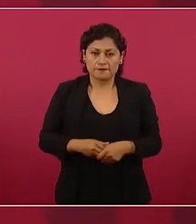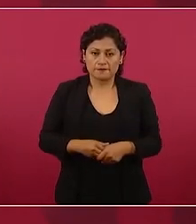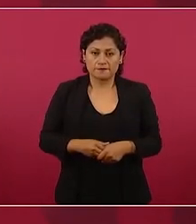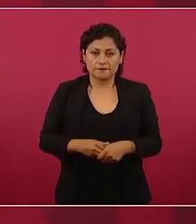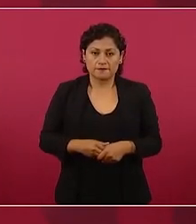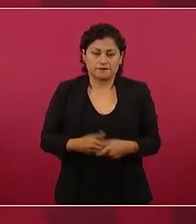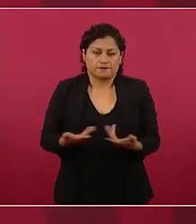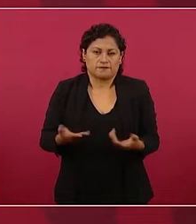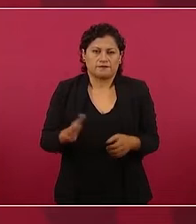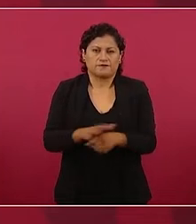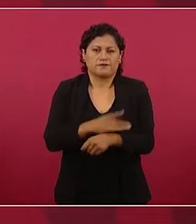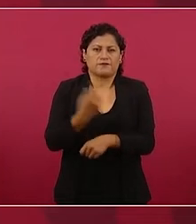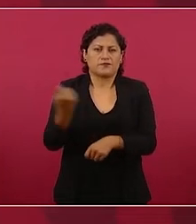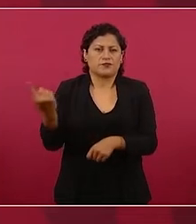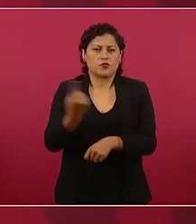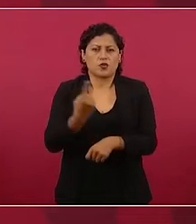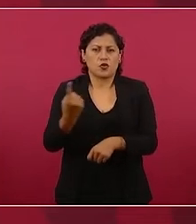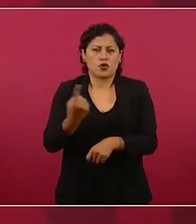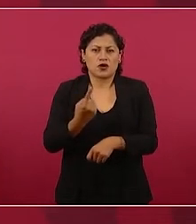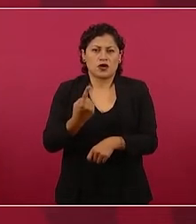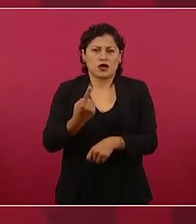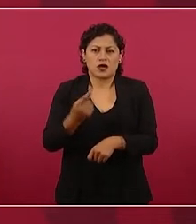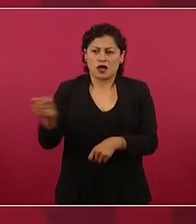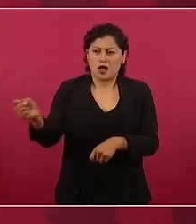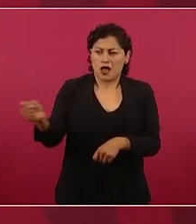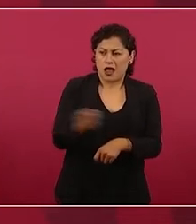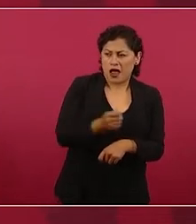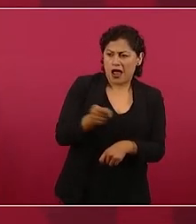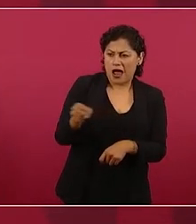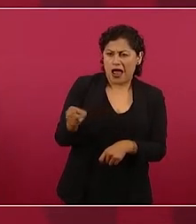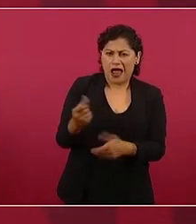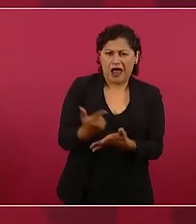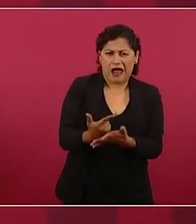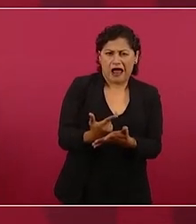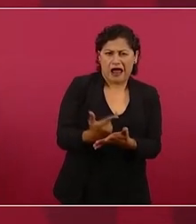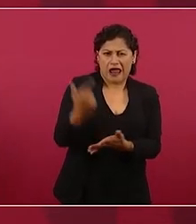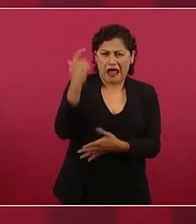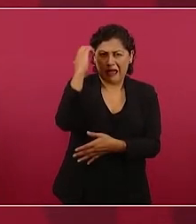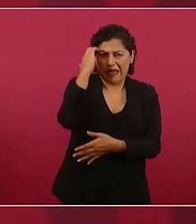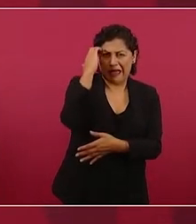peor que delincuente.